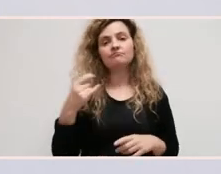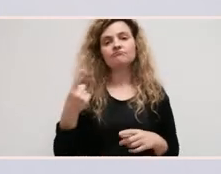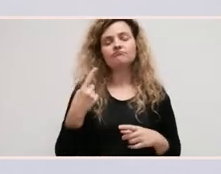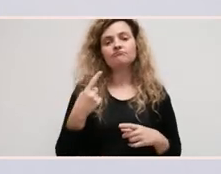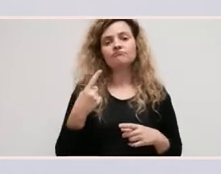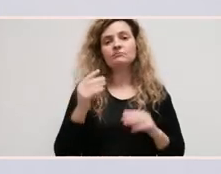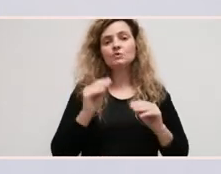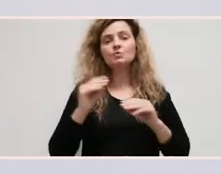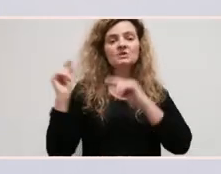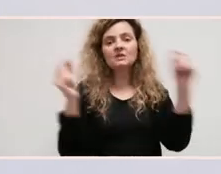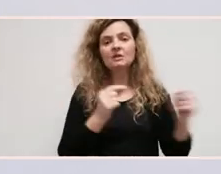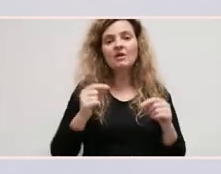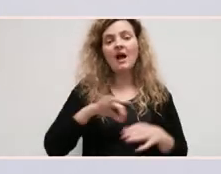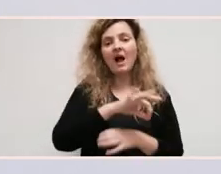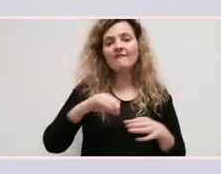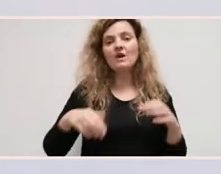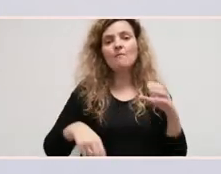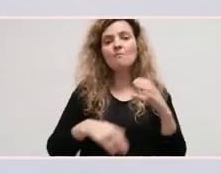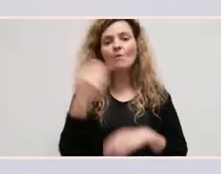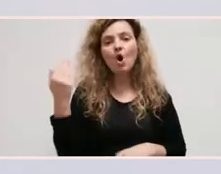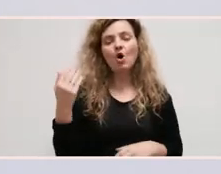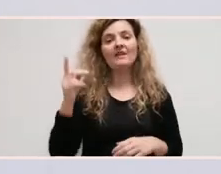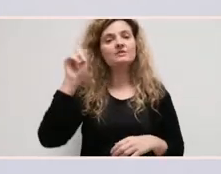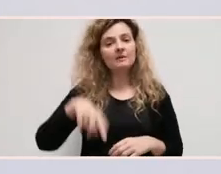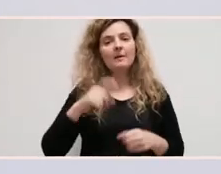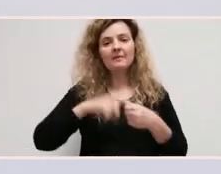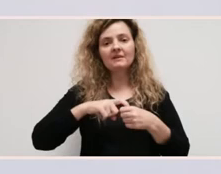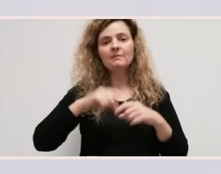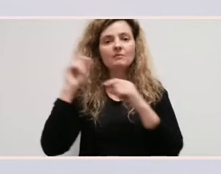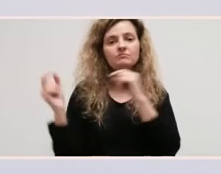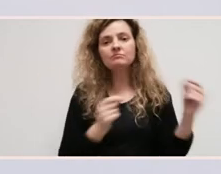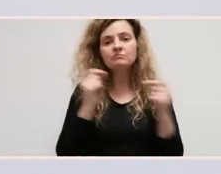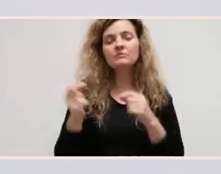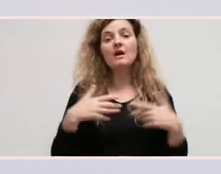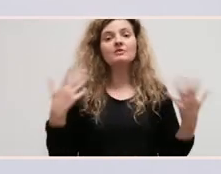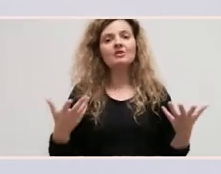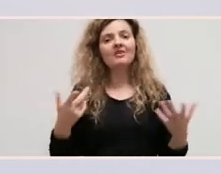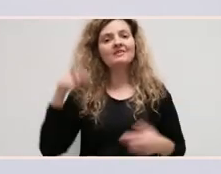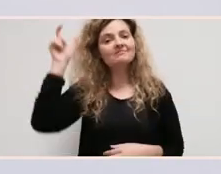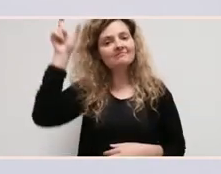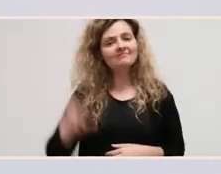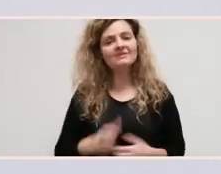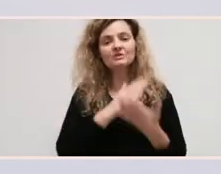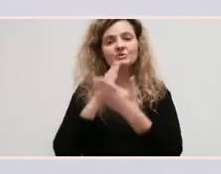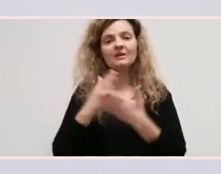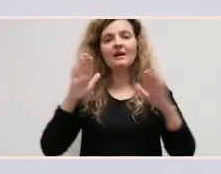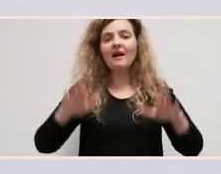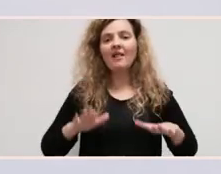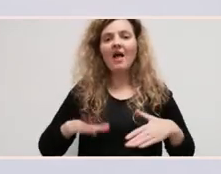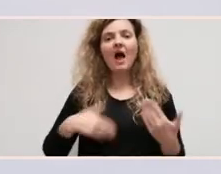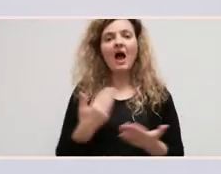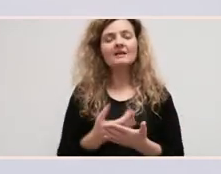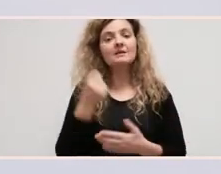de Café Moderno. Bueno, Yodogawa síntese tan a gusto en Pontevedra, que queda hasta